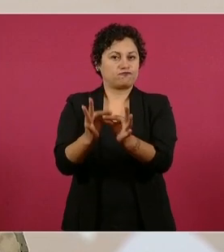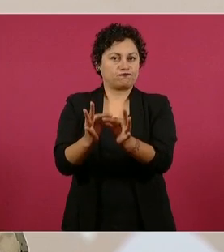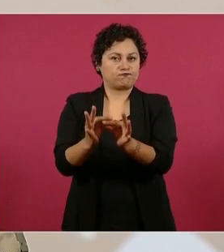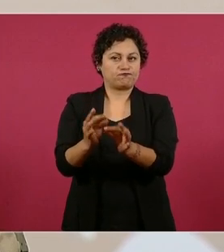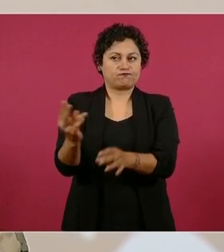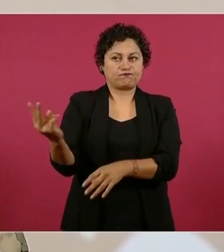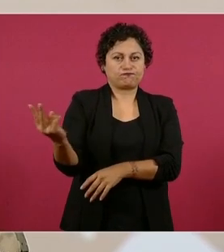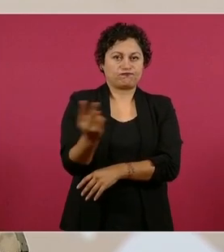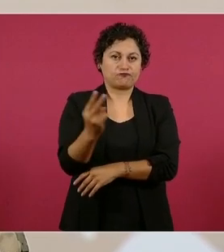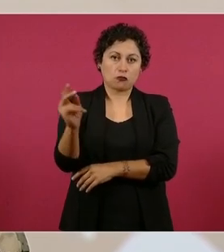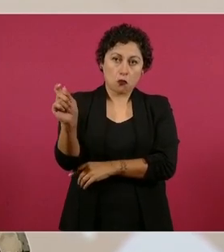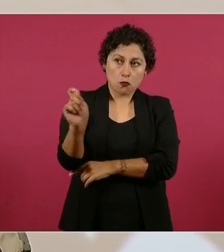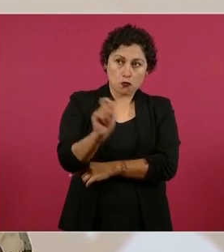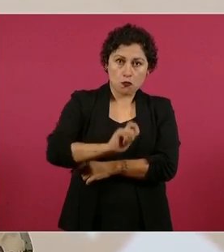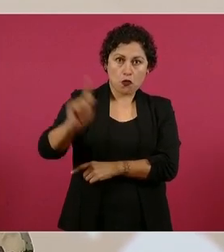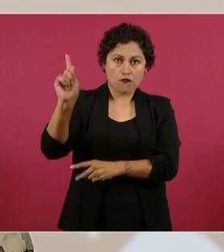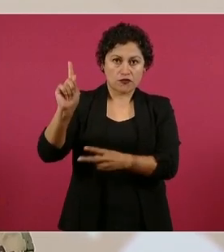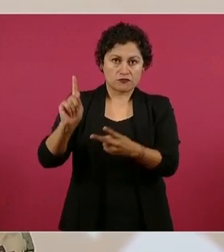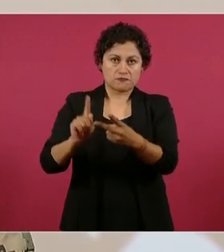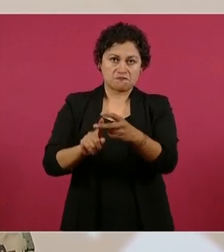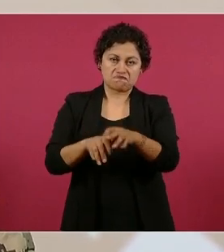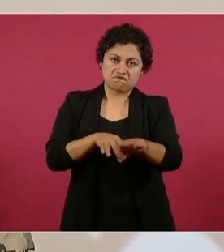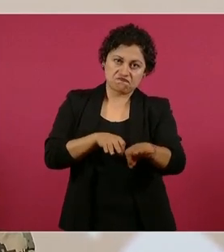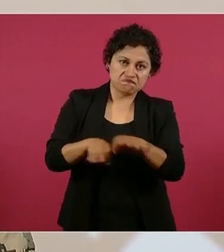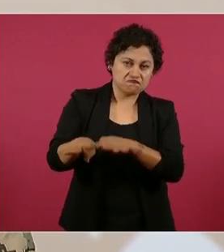profesionales, trabajadores,